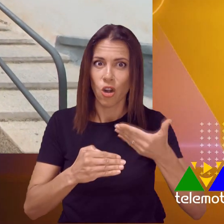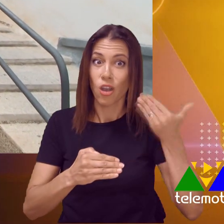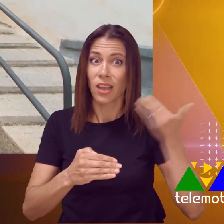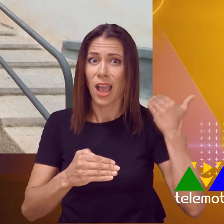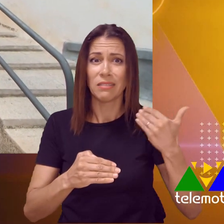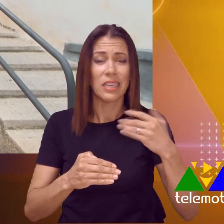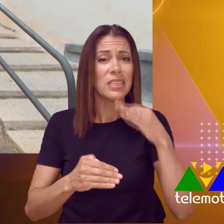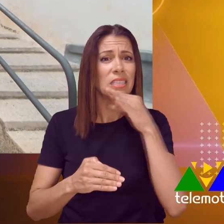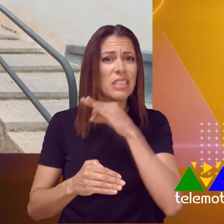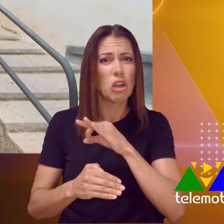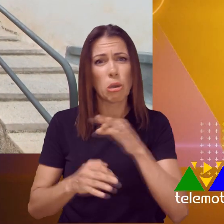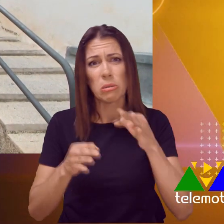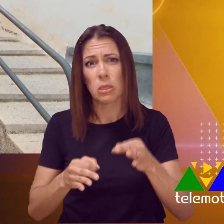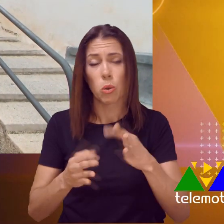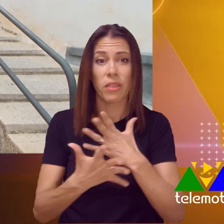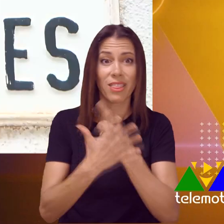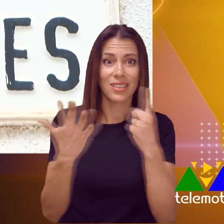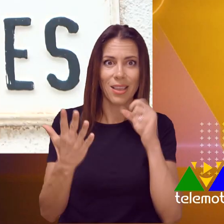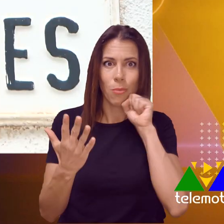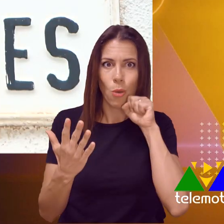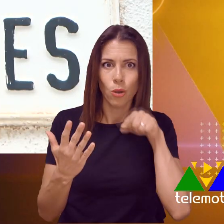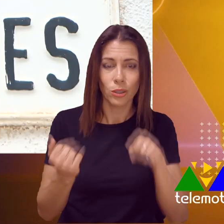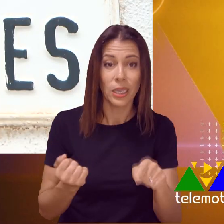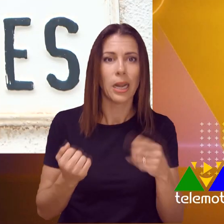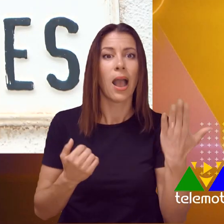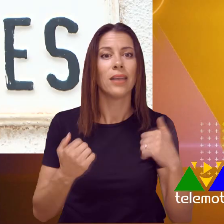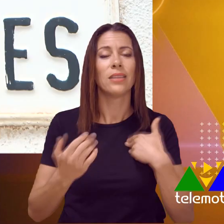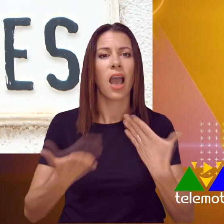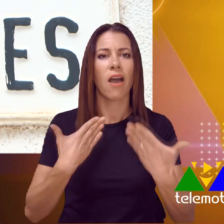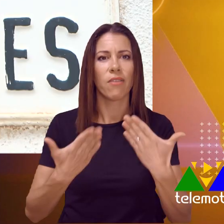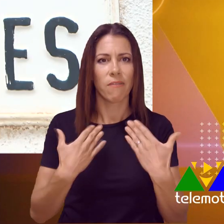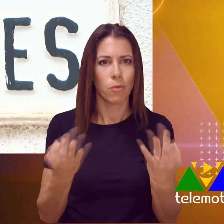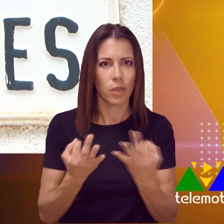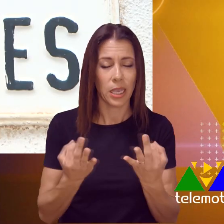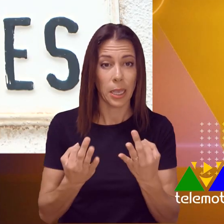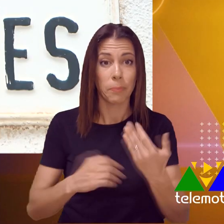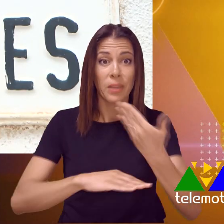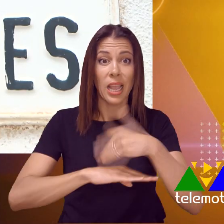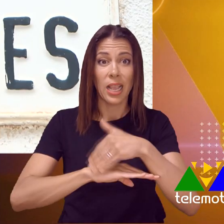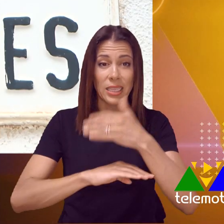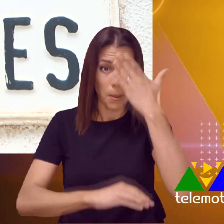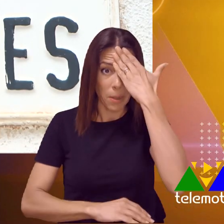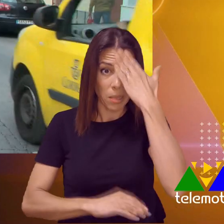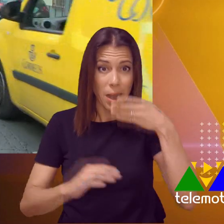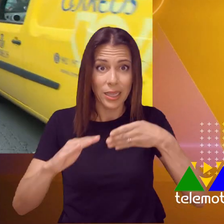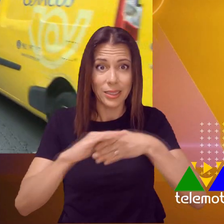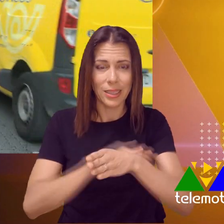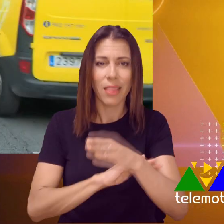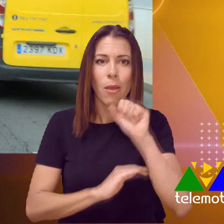Motril, seguramente del siglo XVI. Hablábamos antes que la calle principal de entrada a